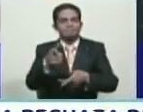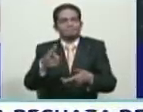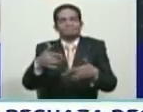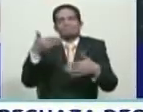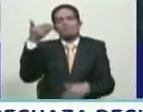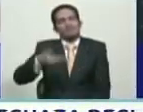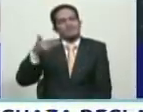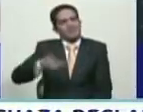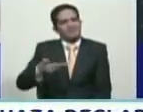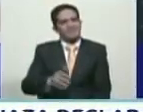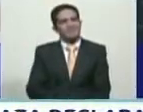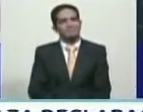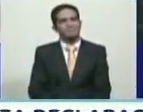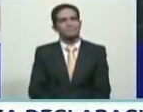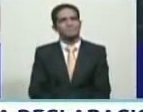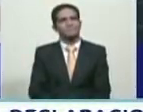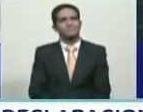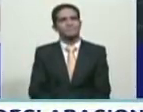ha sido significativo.